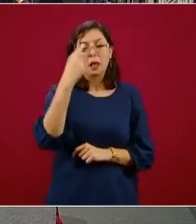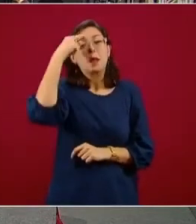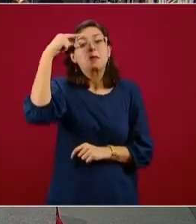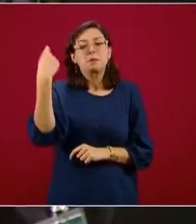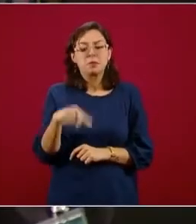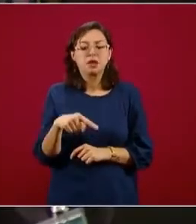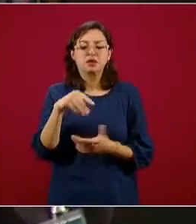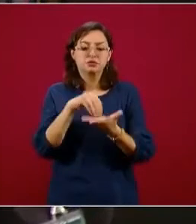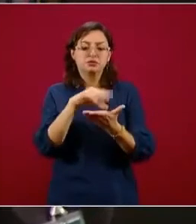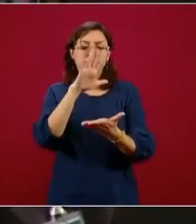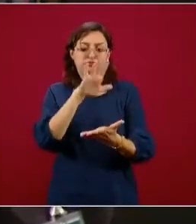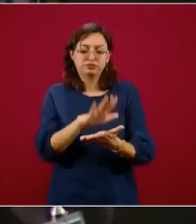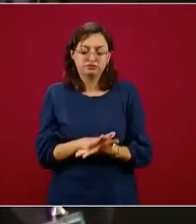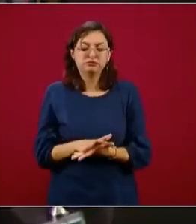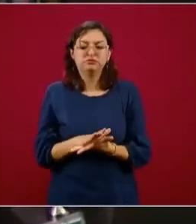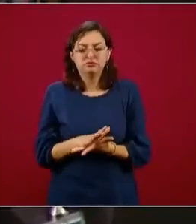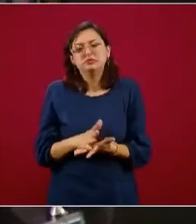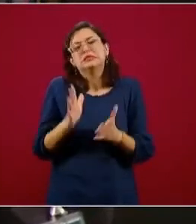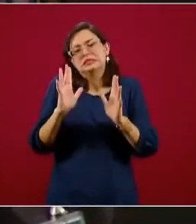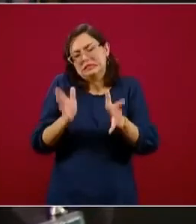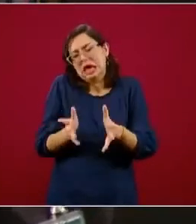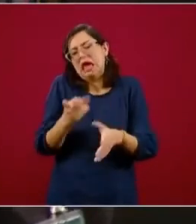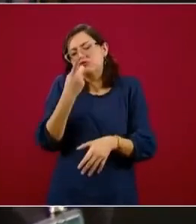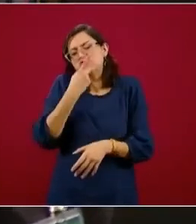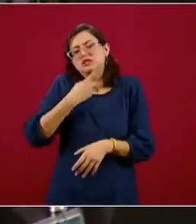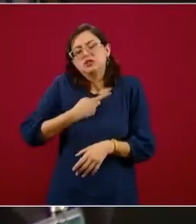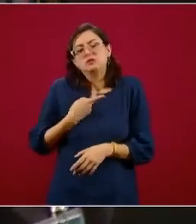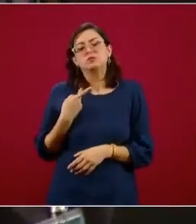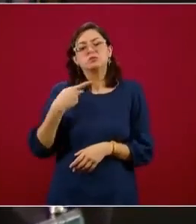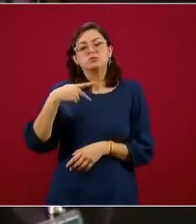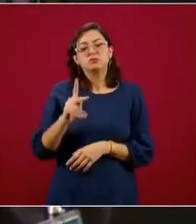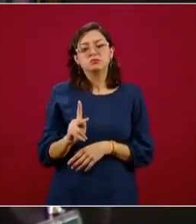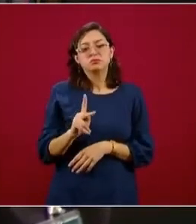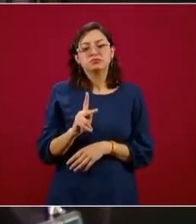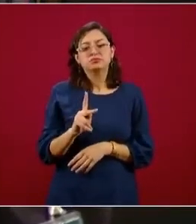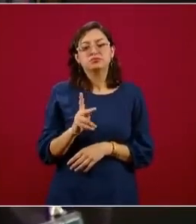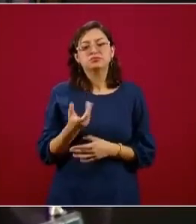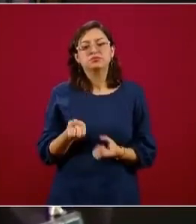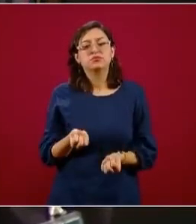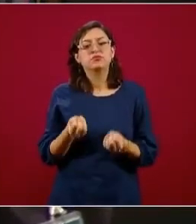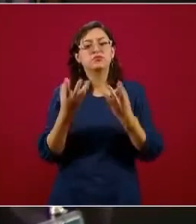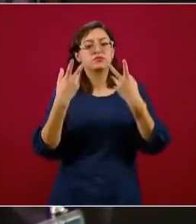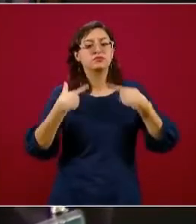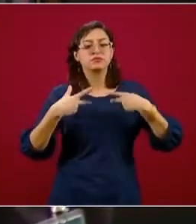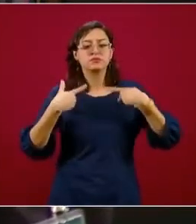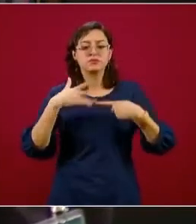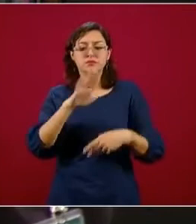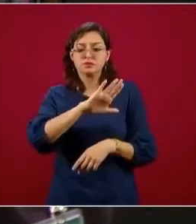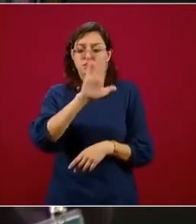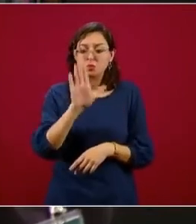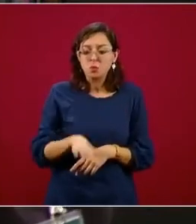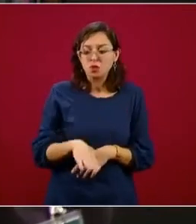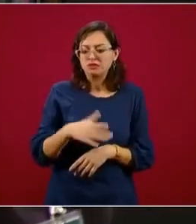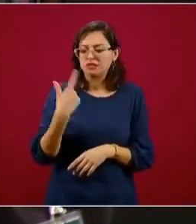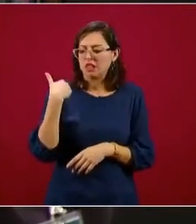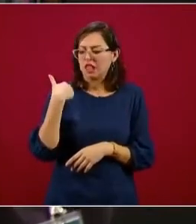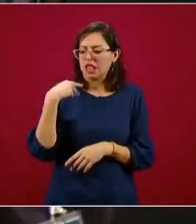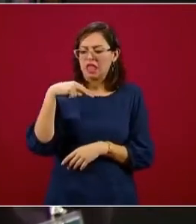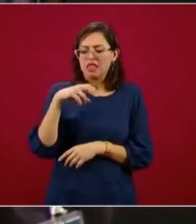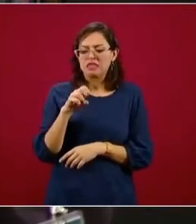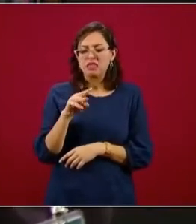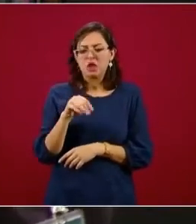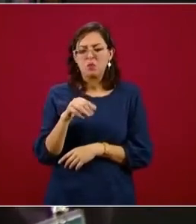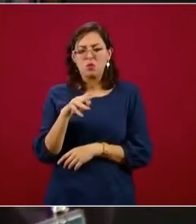hacer el reporte. Sin embargo, pudo adelantarnos datos de las muertes por neumonías no especificadas hasta abril